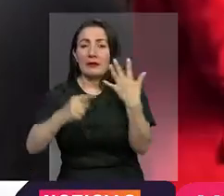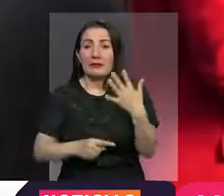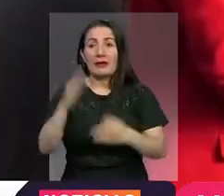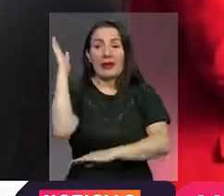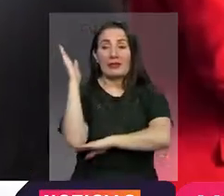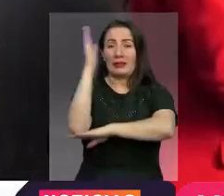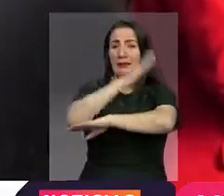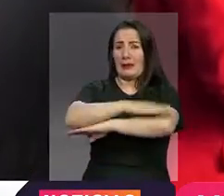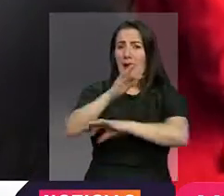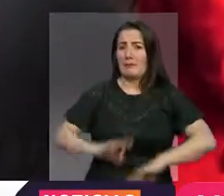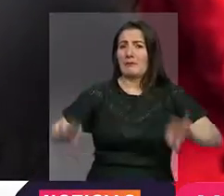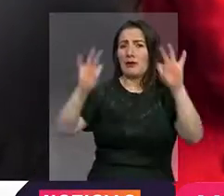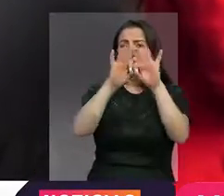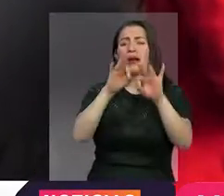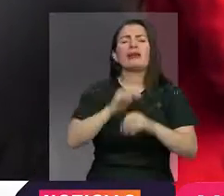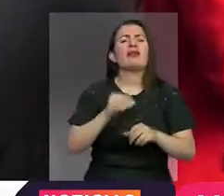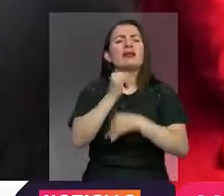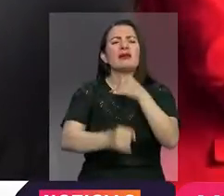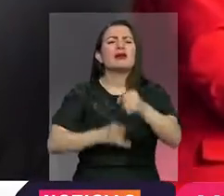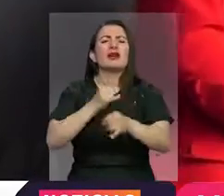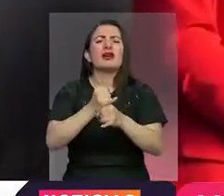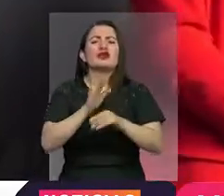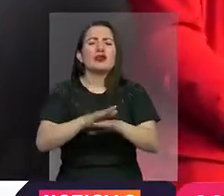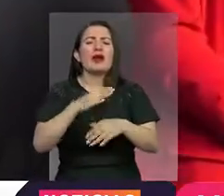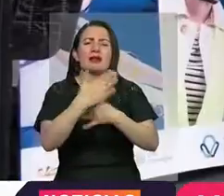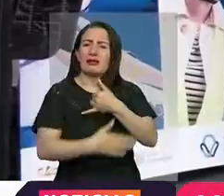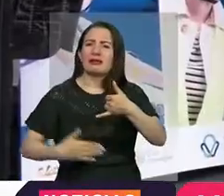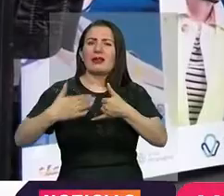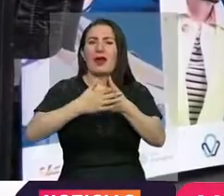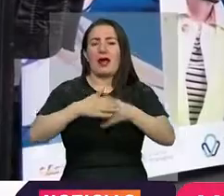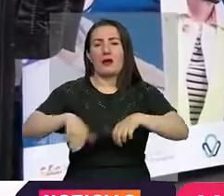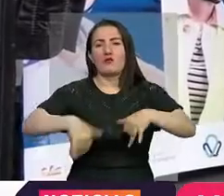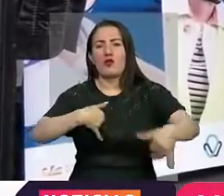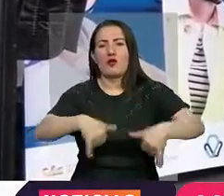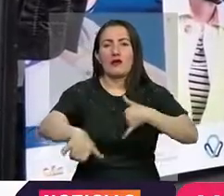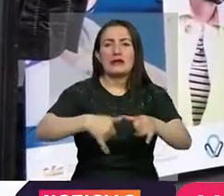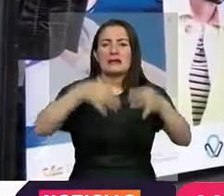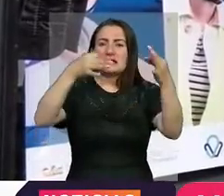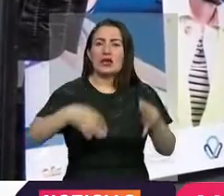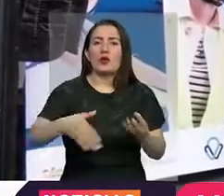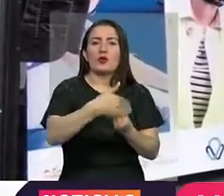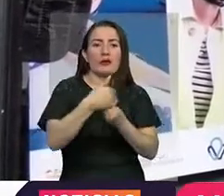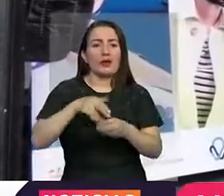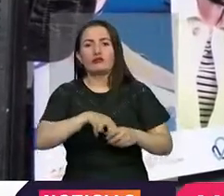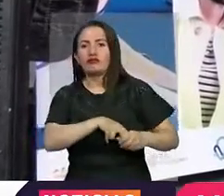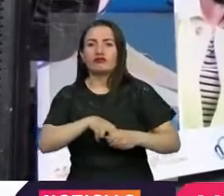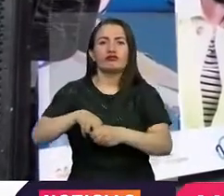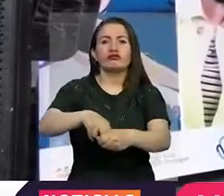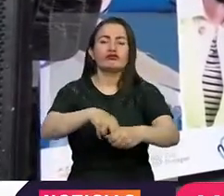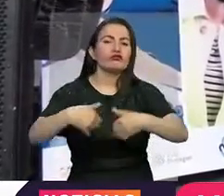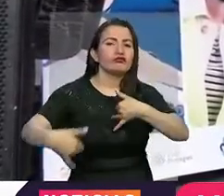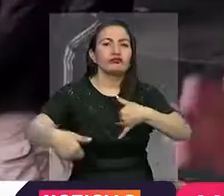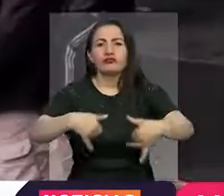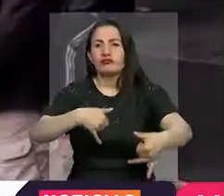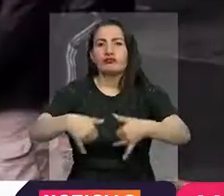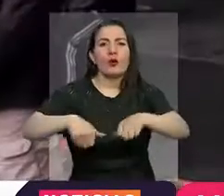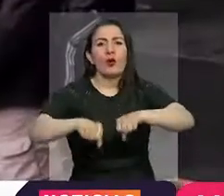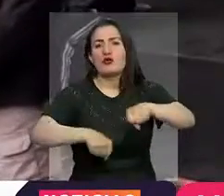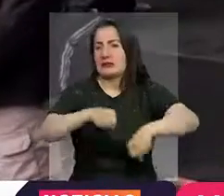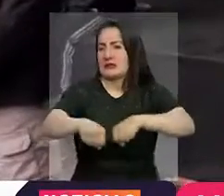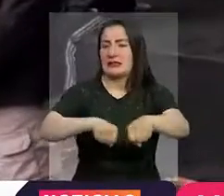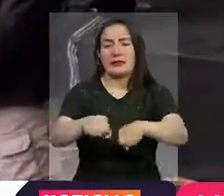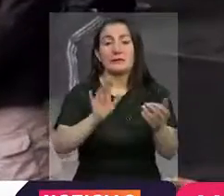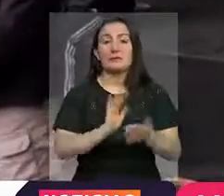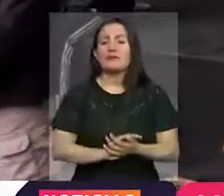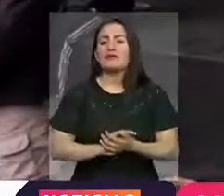día resaltaron las estrategias que implementarán en materia de movilidad y seguridad para quienes usan este medio de transporte.